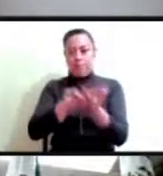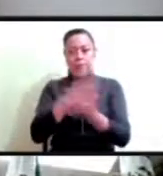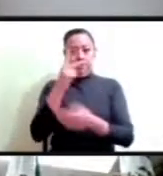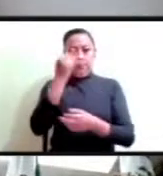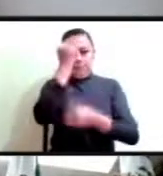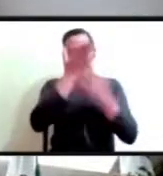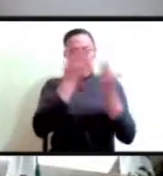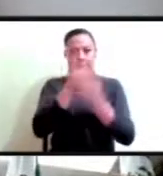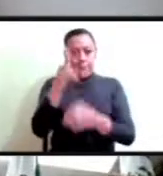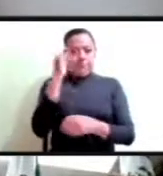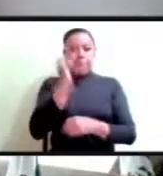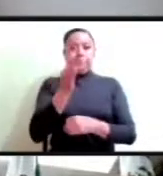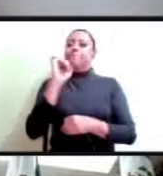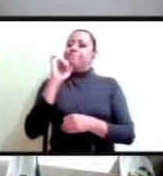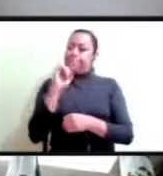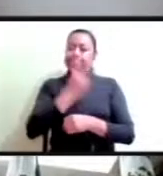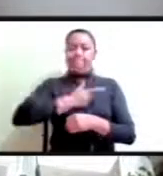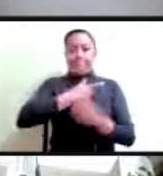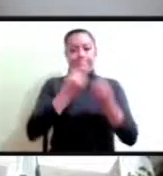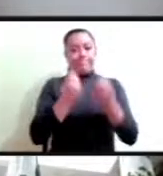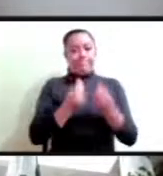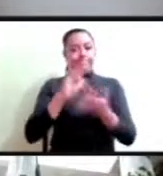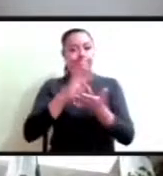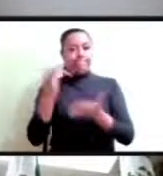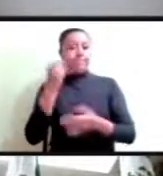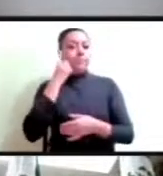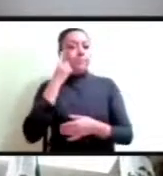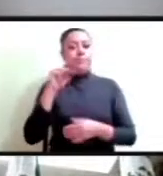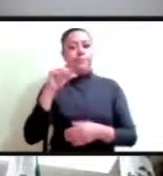diputado Macedo. Gracias, gracias, diputado.